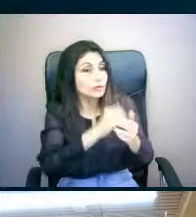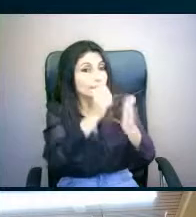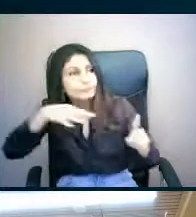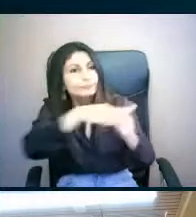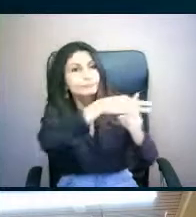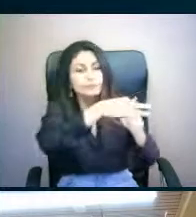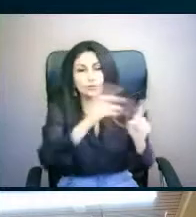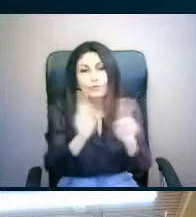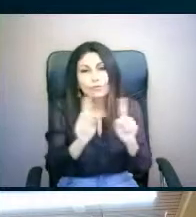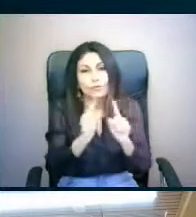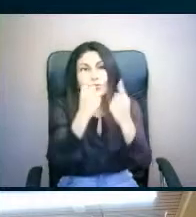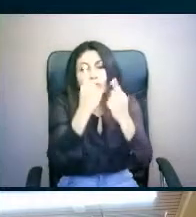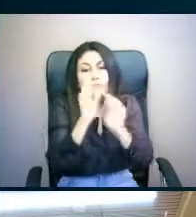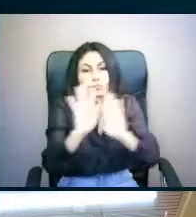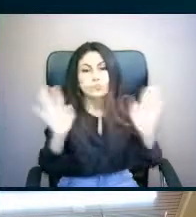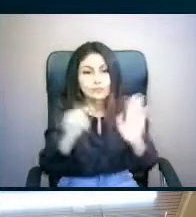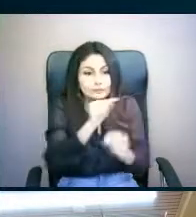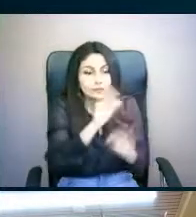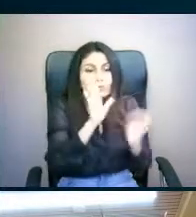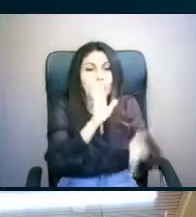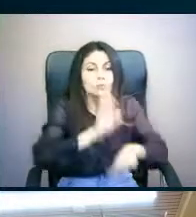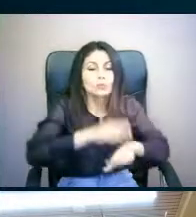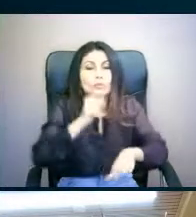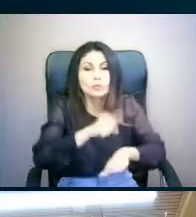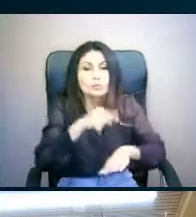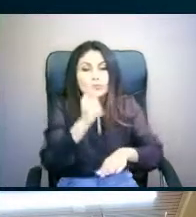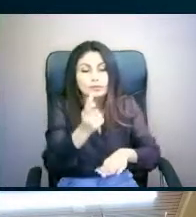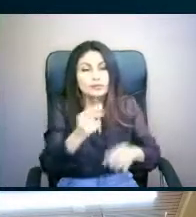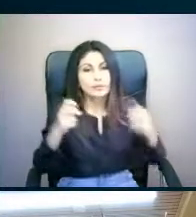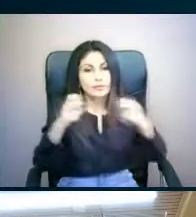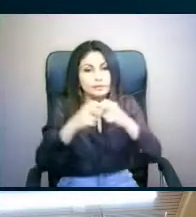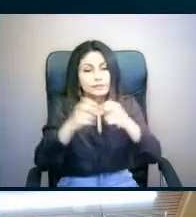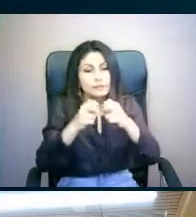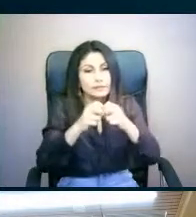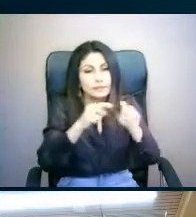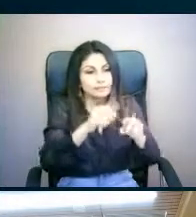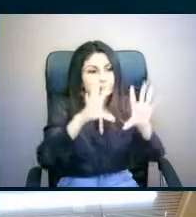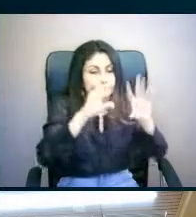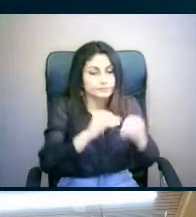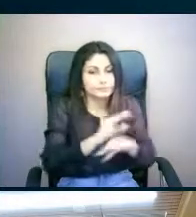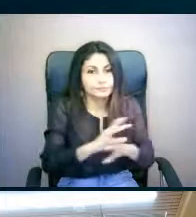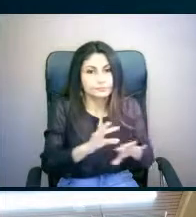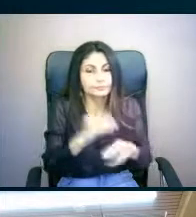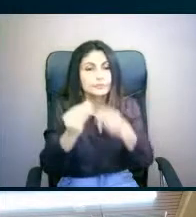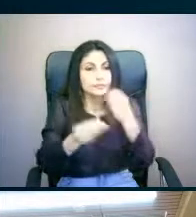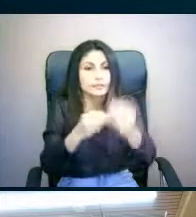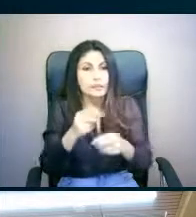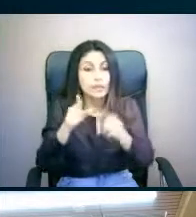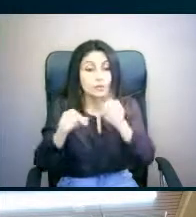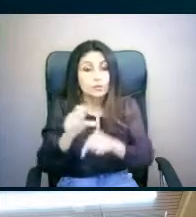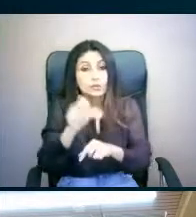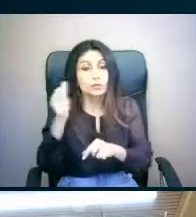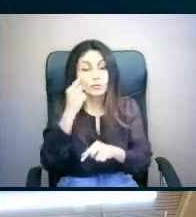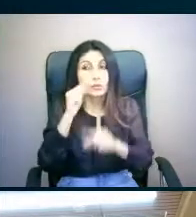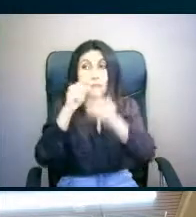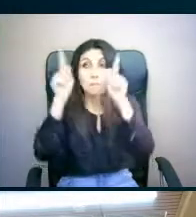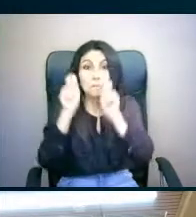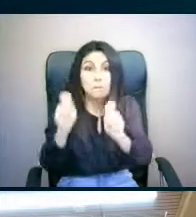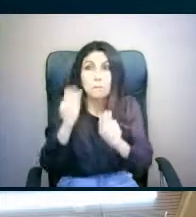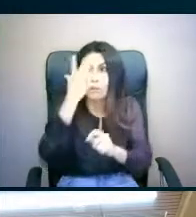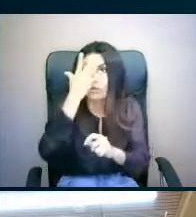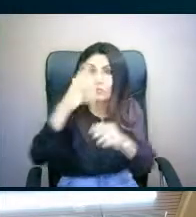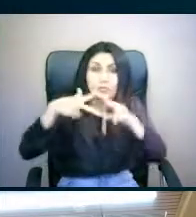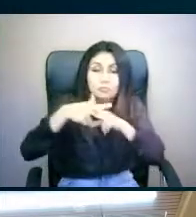se toman en cuenta SAIFI por circuito, desempeño de los indicadores asociados a vegetación y causa desconocida. También